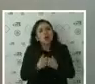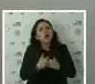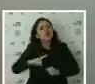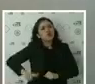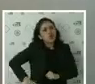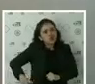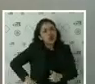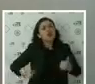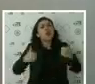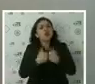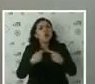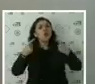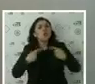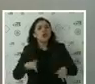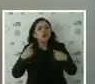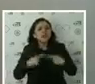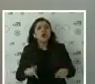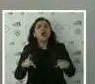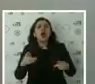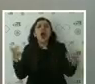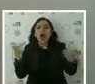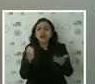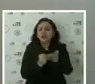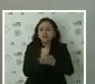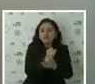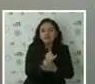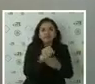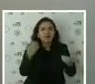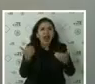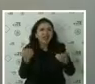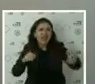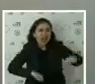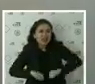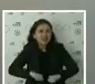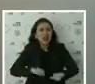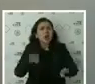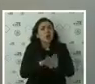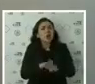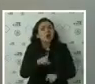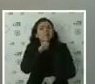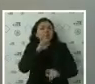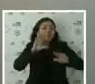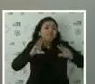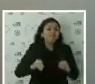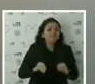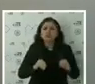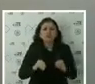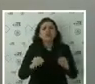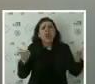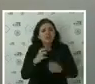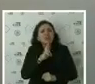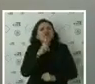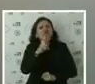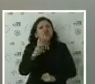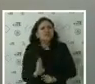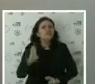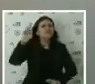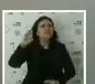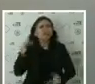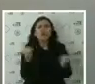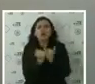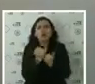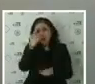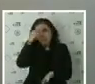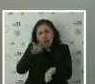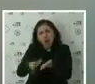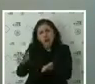el gobierno y las personas que deciden no solamente quedarse callados, sino alzar la voz, incluso por las